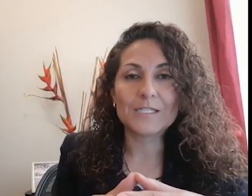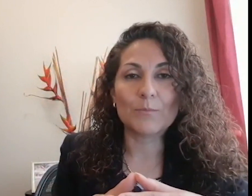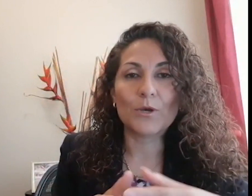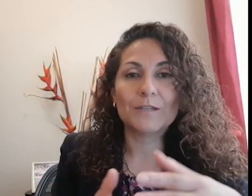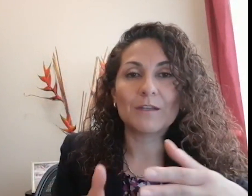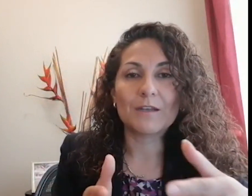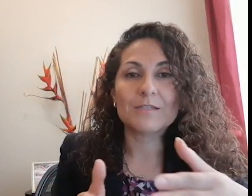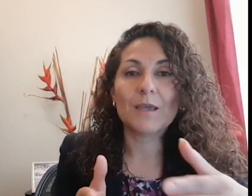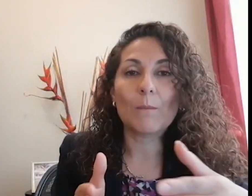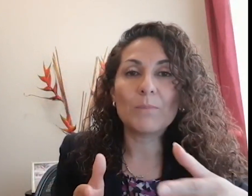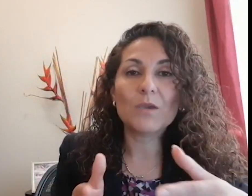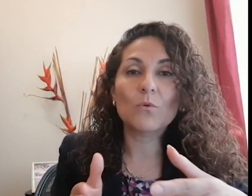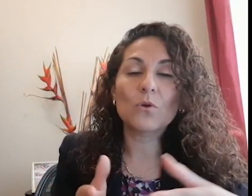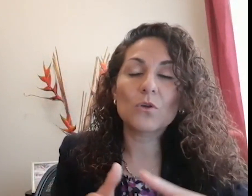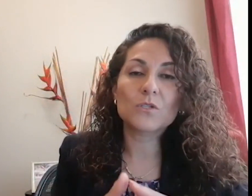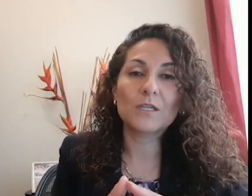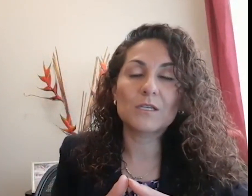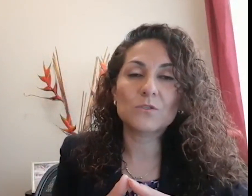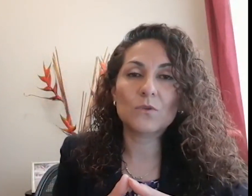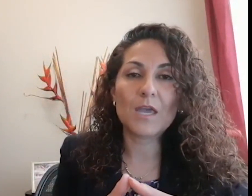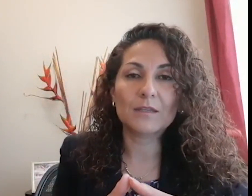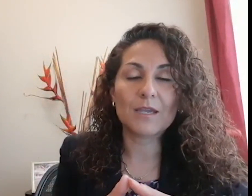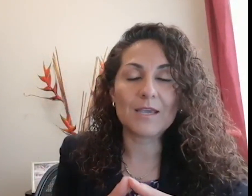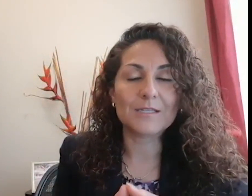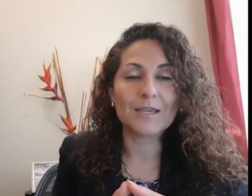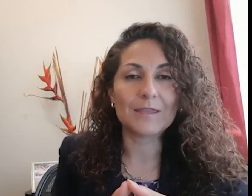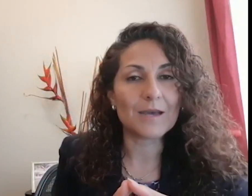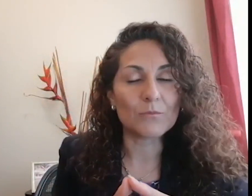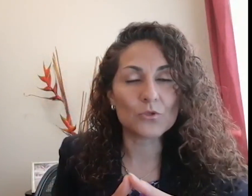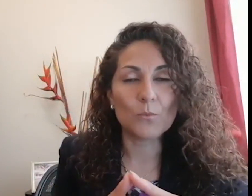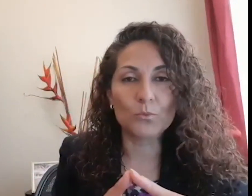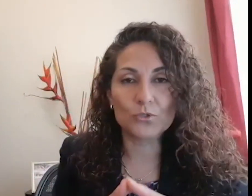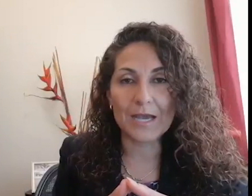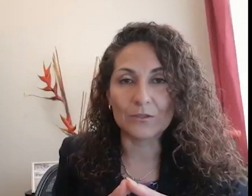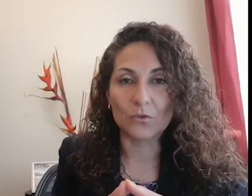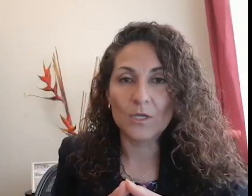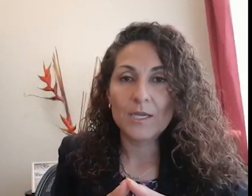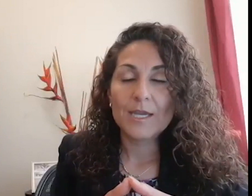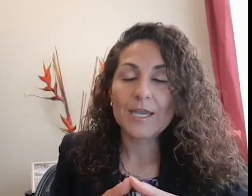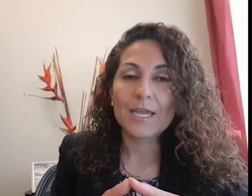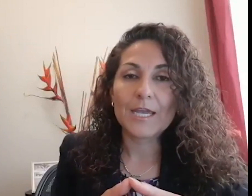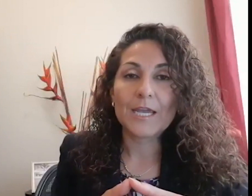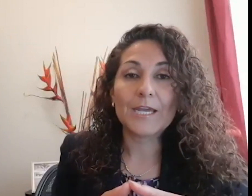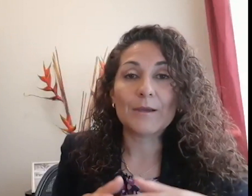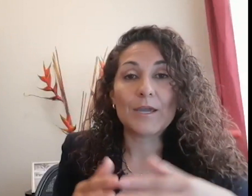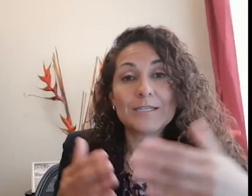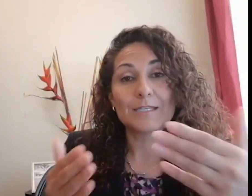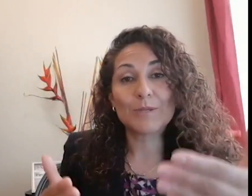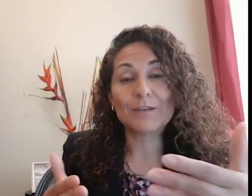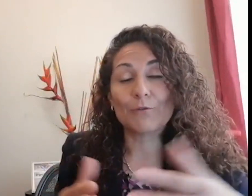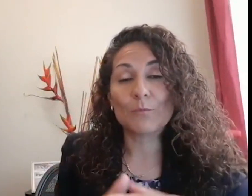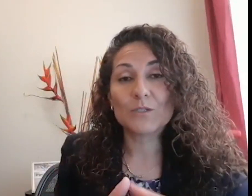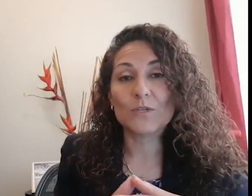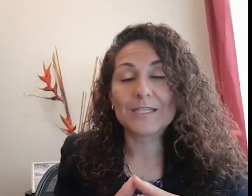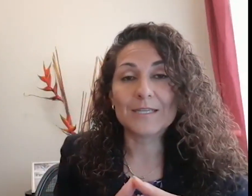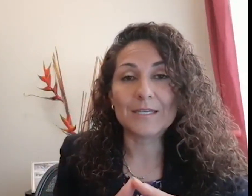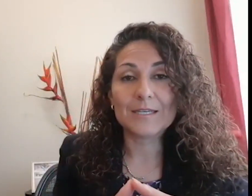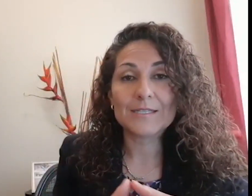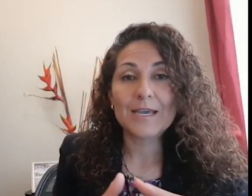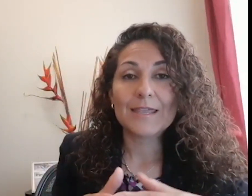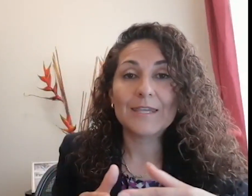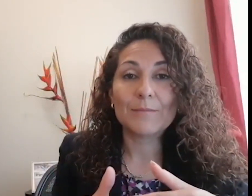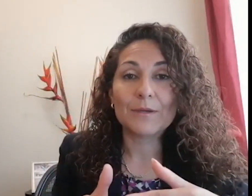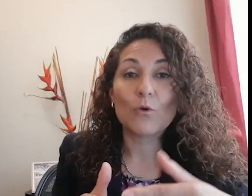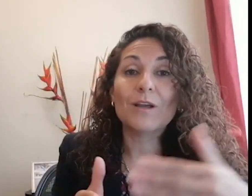menos puedan tener ese vínculo docente-estudiante que es el que andamos buscando. En estas plataformas son